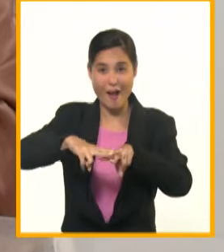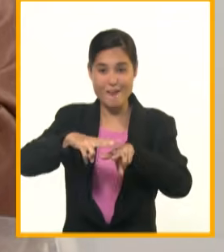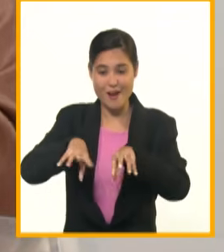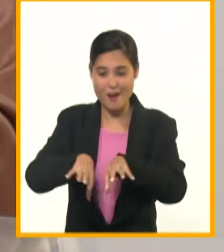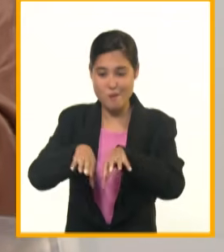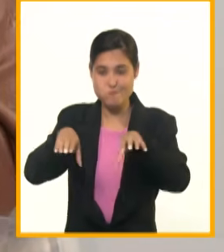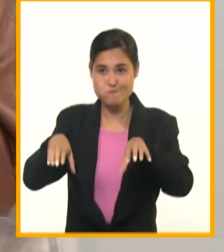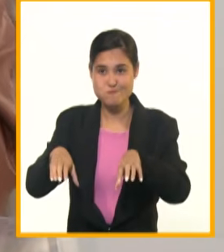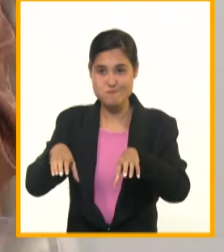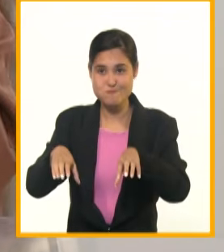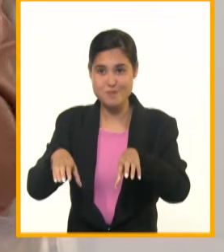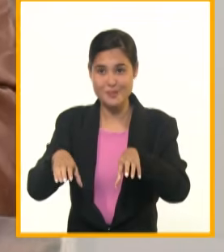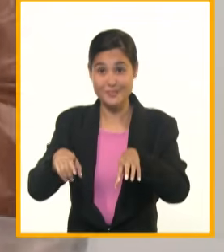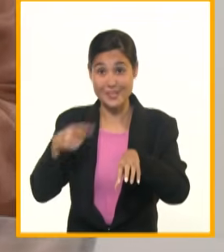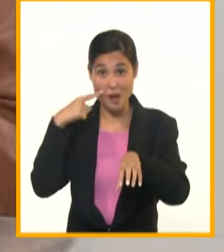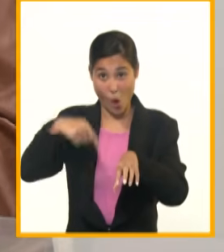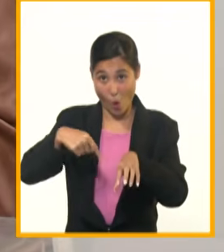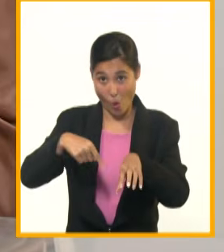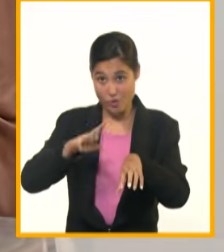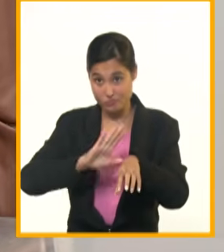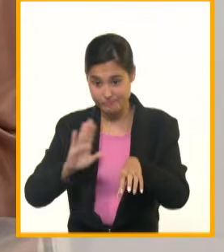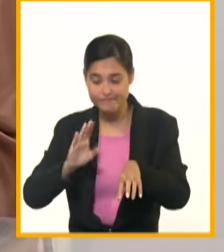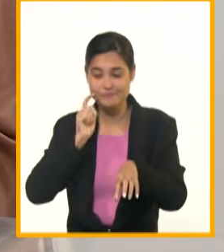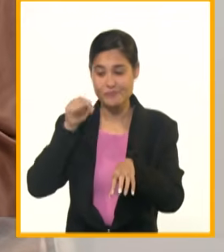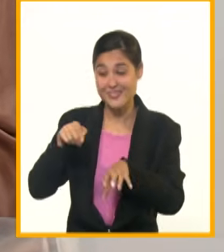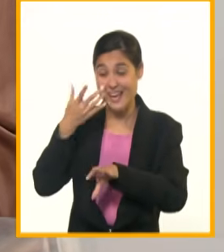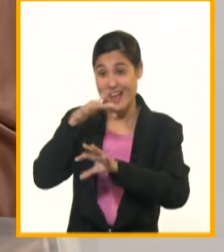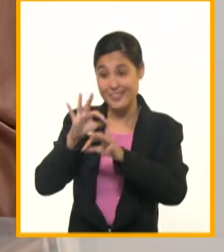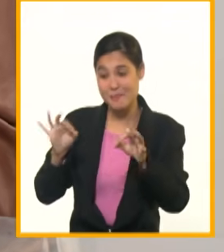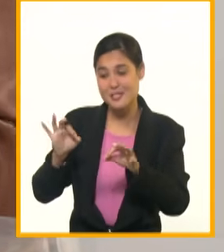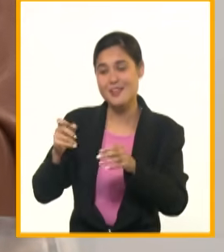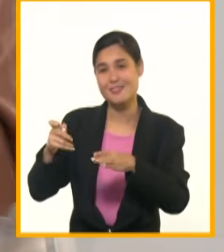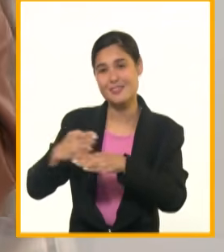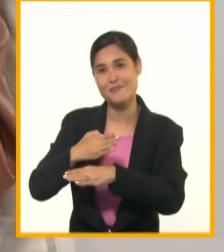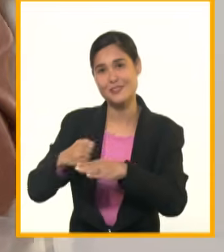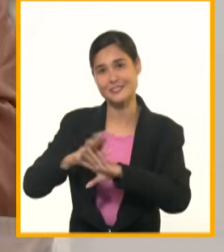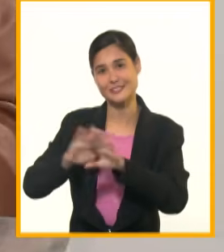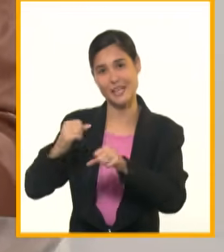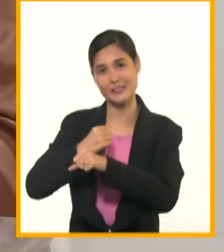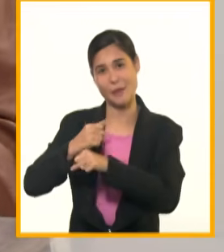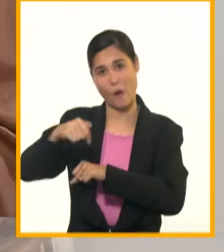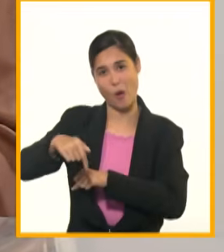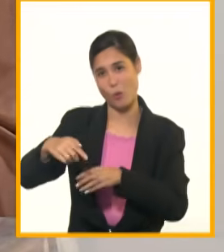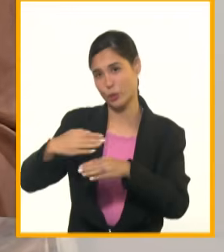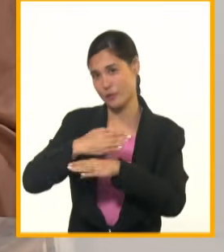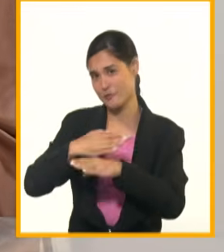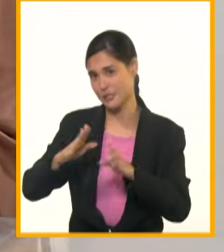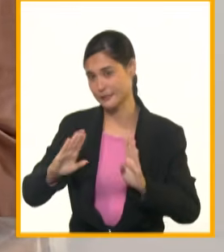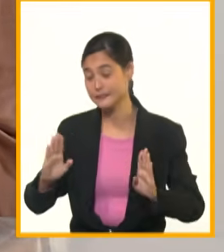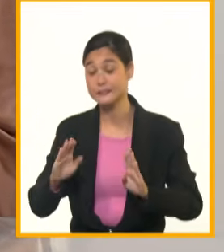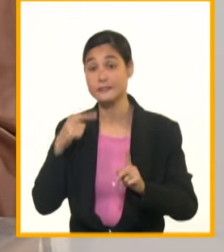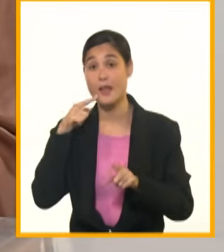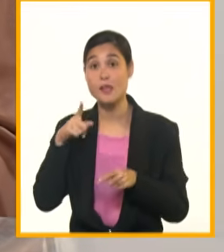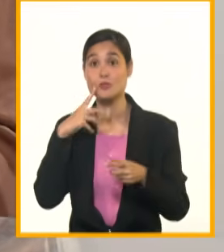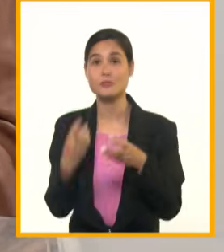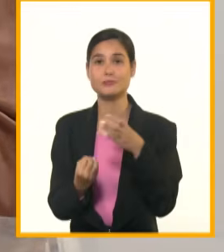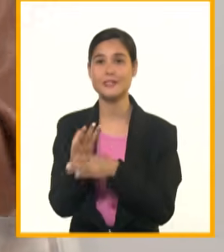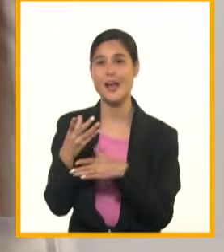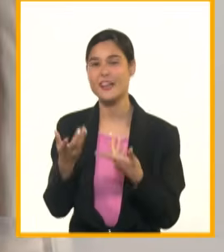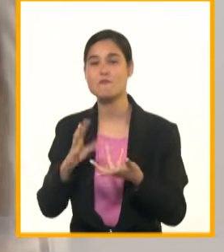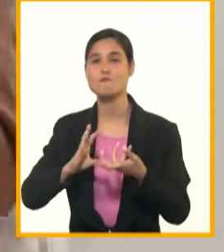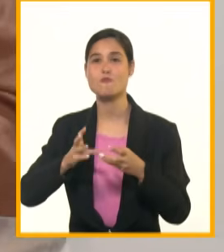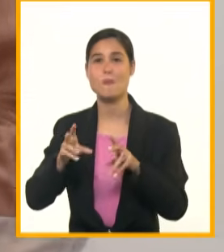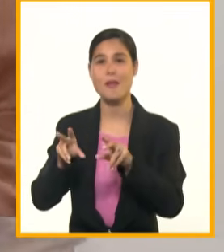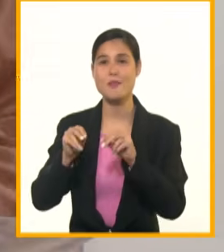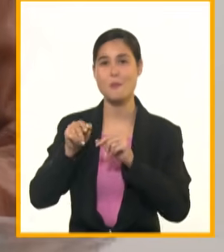Fidel, en la concepción de la alimentación del pueblo, creó infraestructuras en Artemisa que